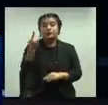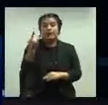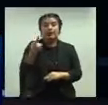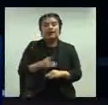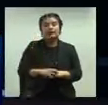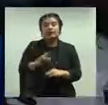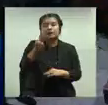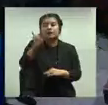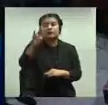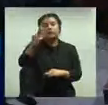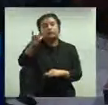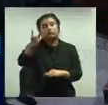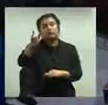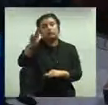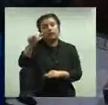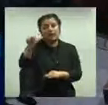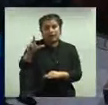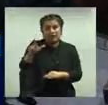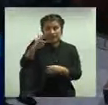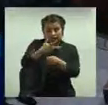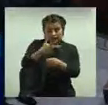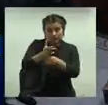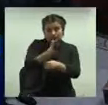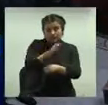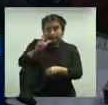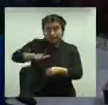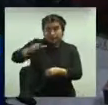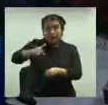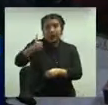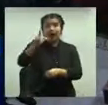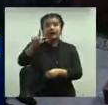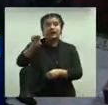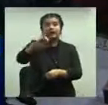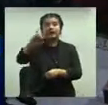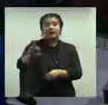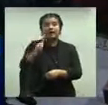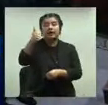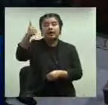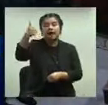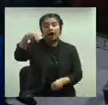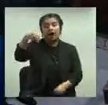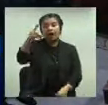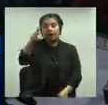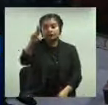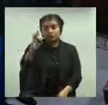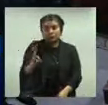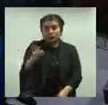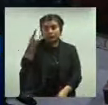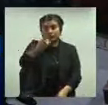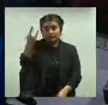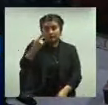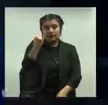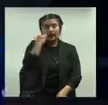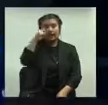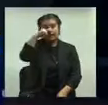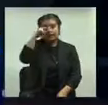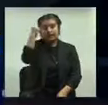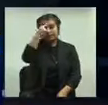Rural de Guatemala. Licenciado Alejandro Arenales Farner, Universidad del